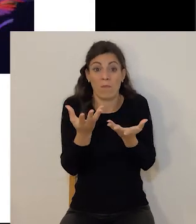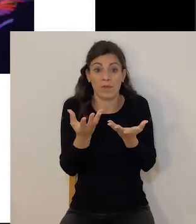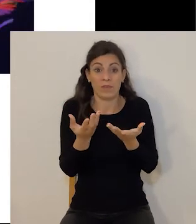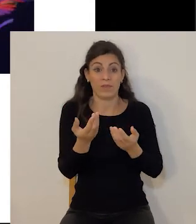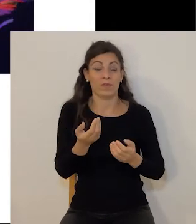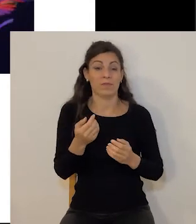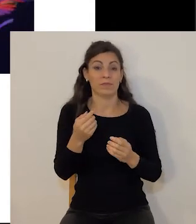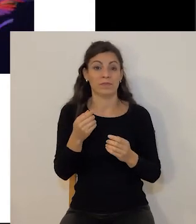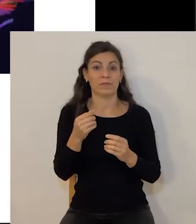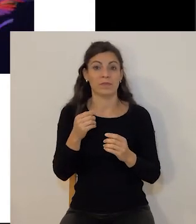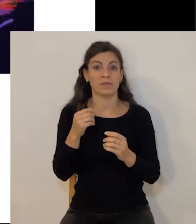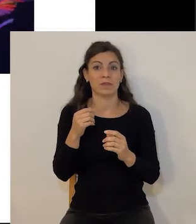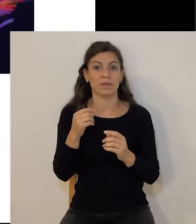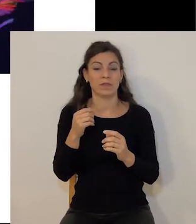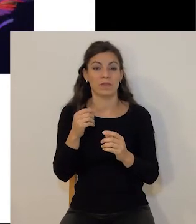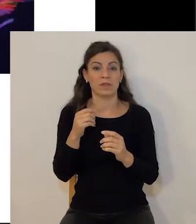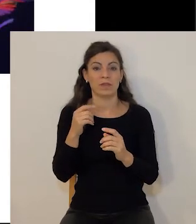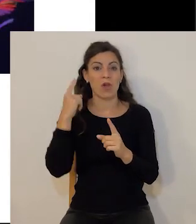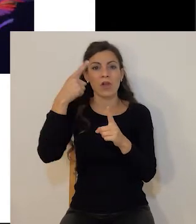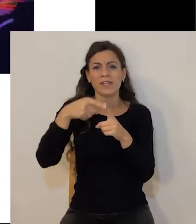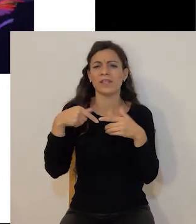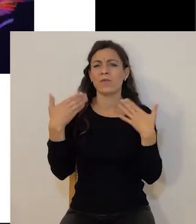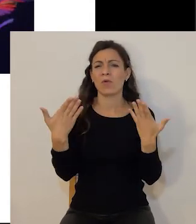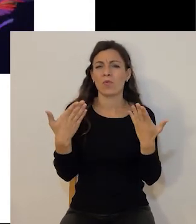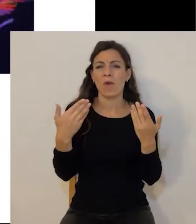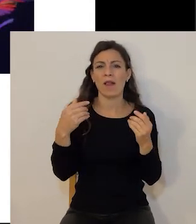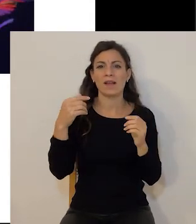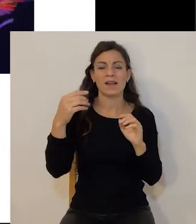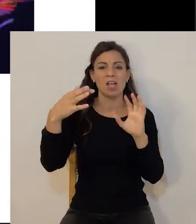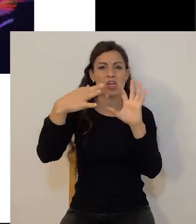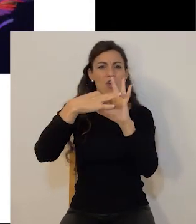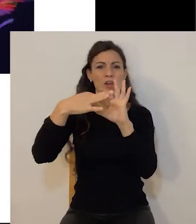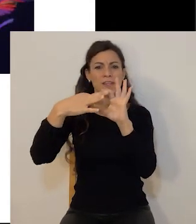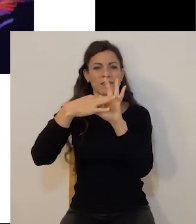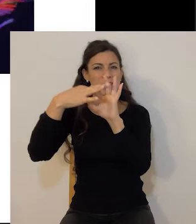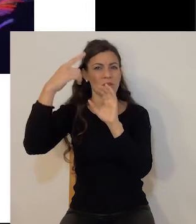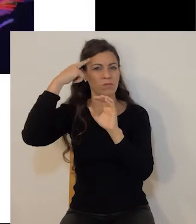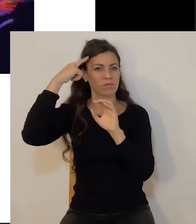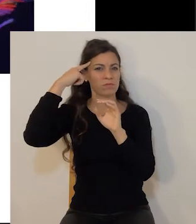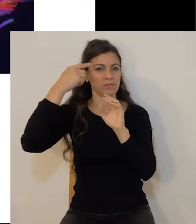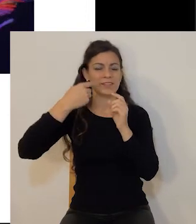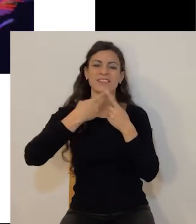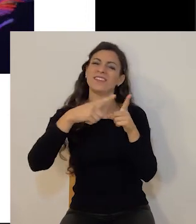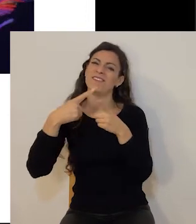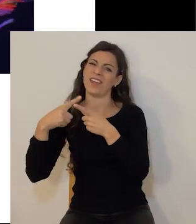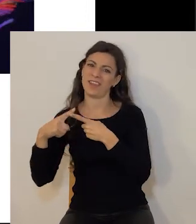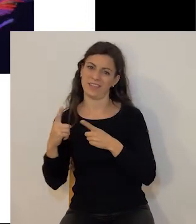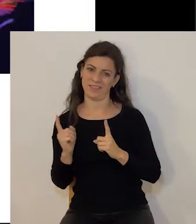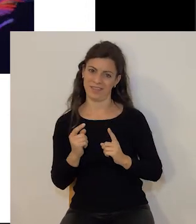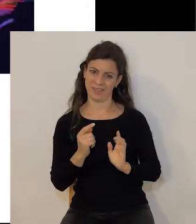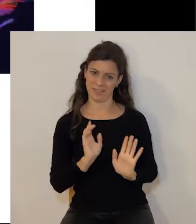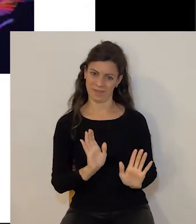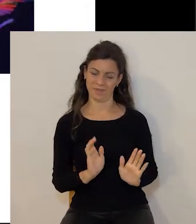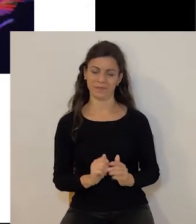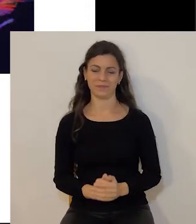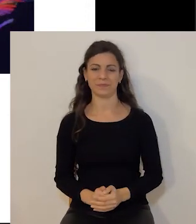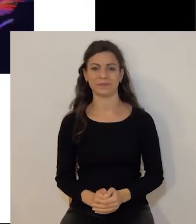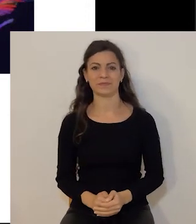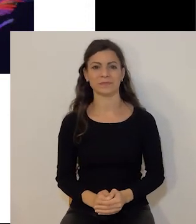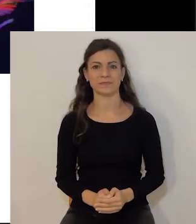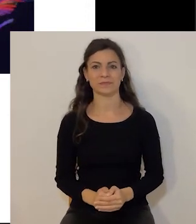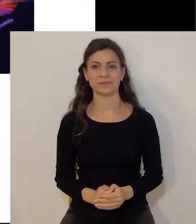a unas conexiones diferentes. En esta imagen, yo se la pongo a los niños, esta o cualquier otra